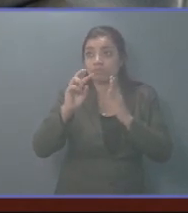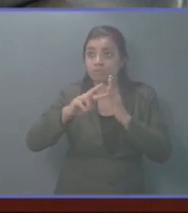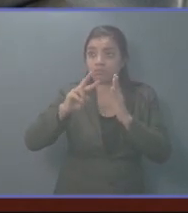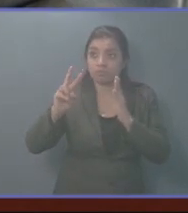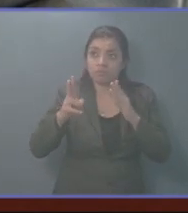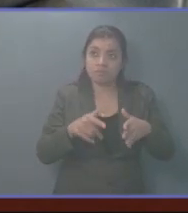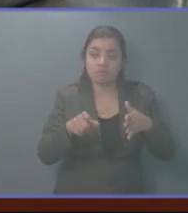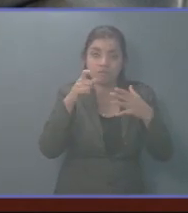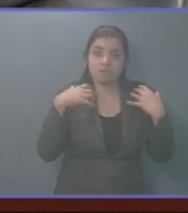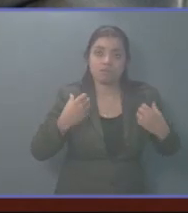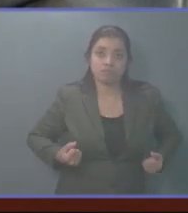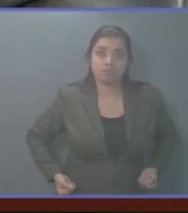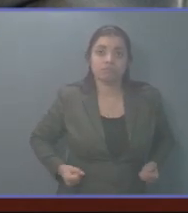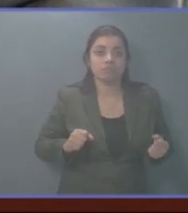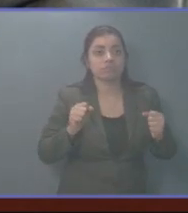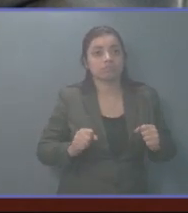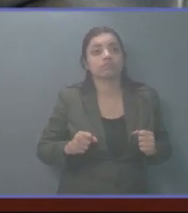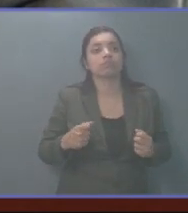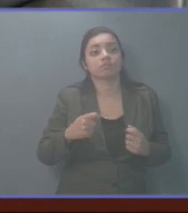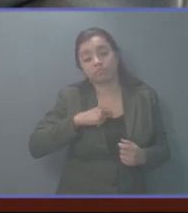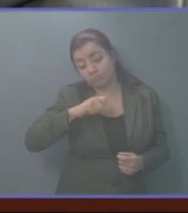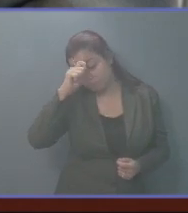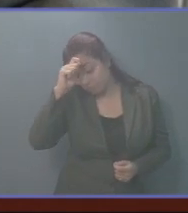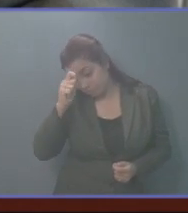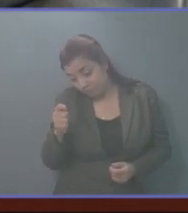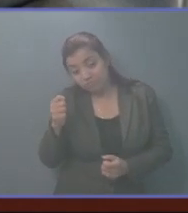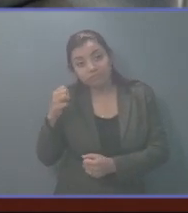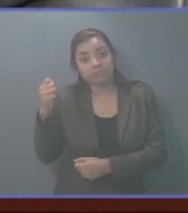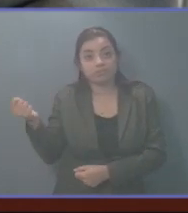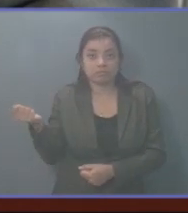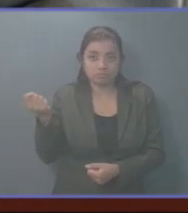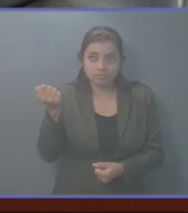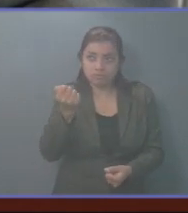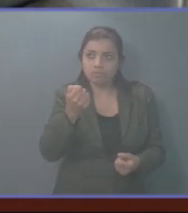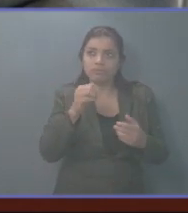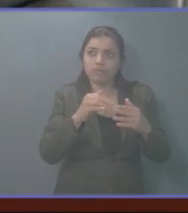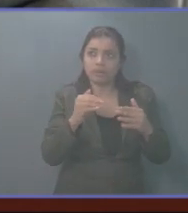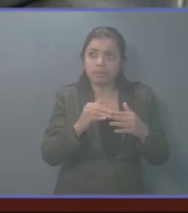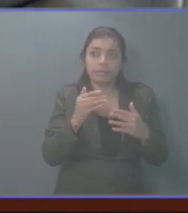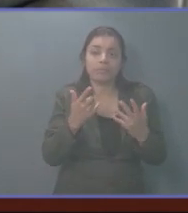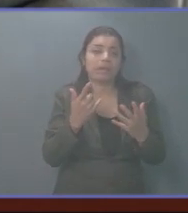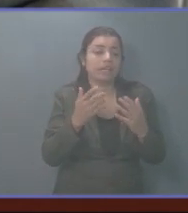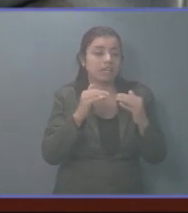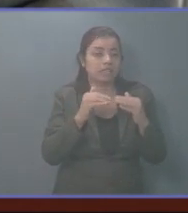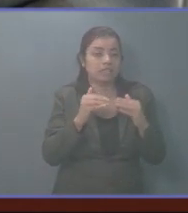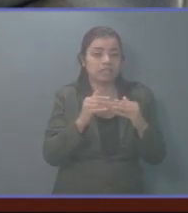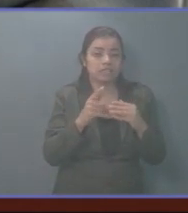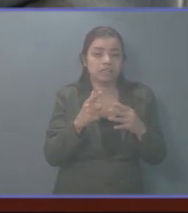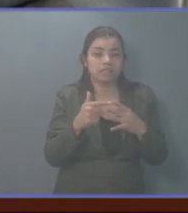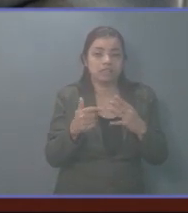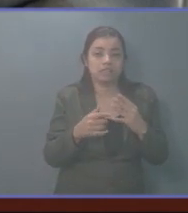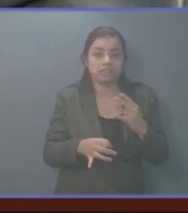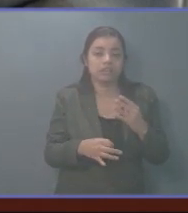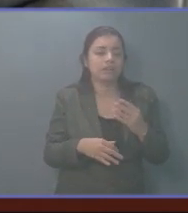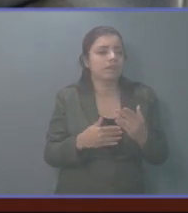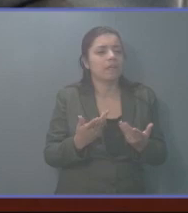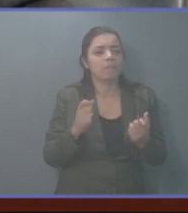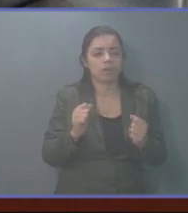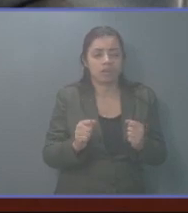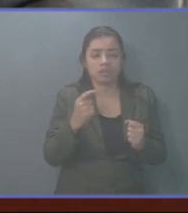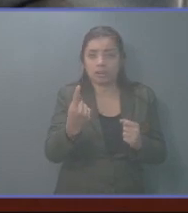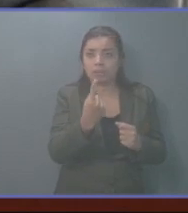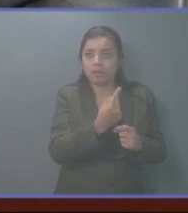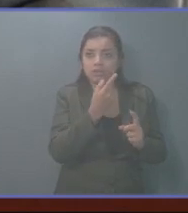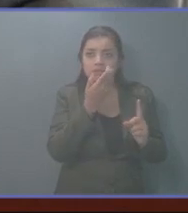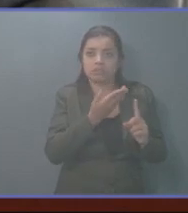órgano del Estado, la facultad de conceder distinciones y reconocimientos, que también hay distinciones honoríficas, gratificaciones y títulos, regula el otorgamiento de distinciones a